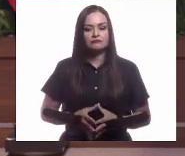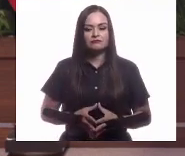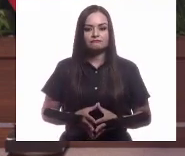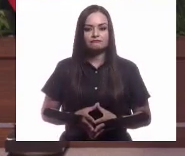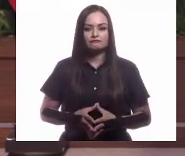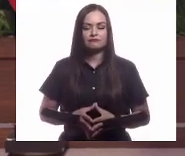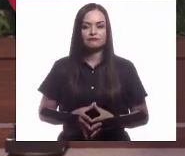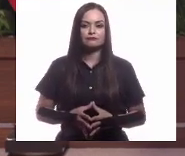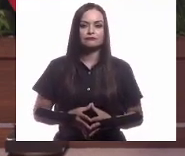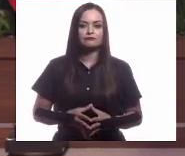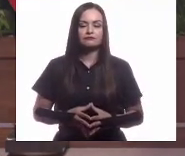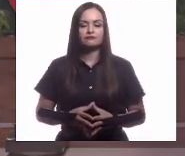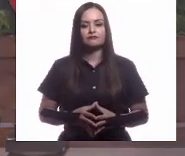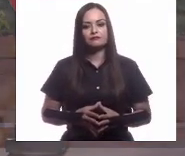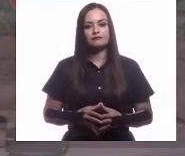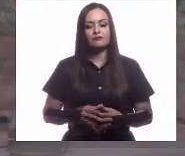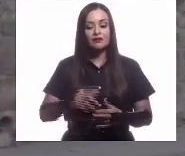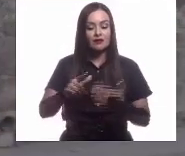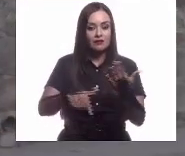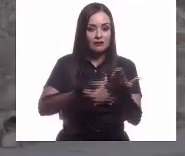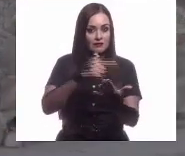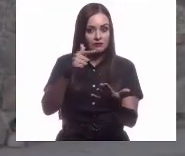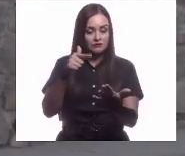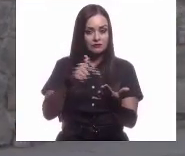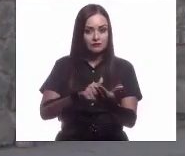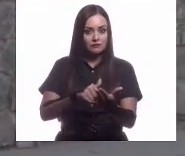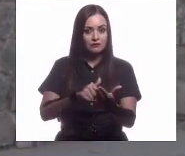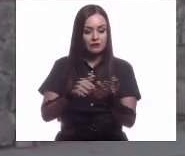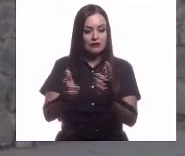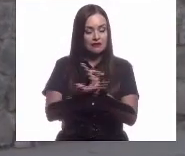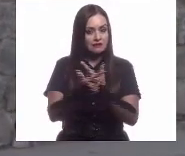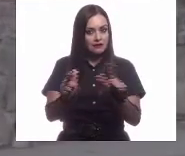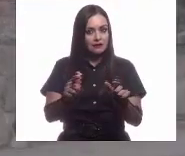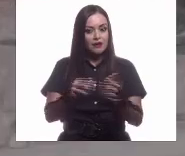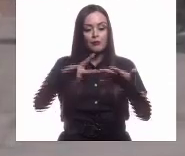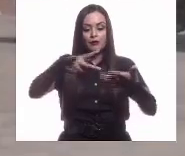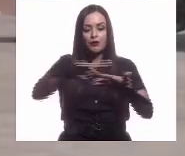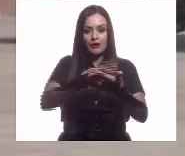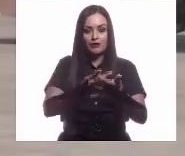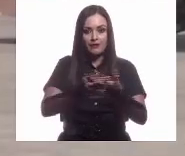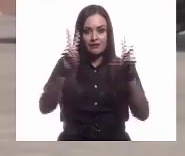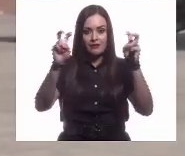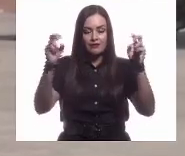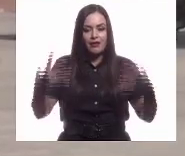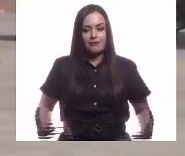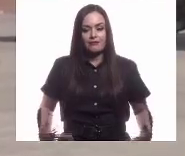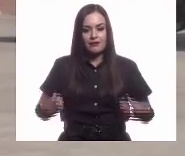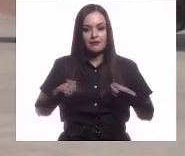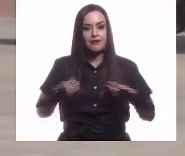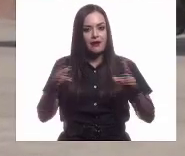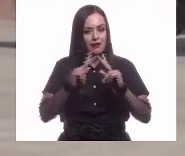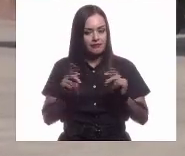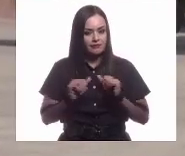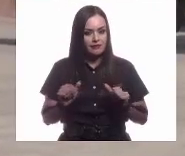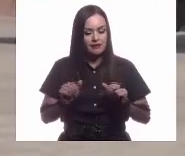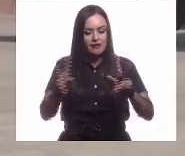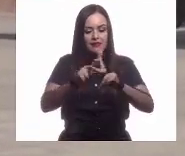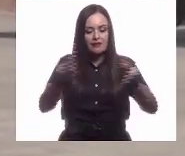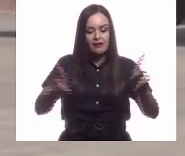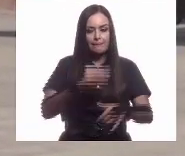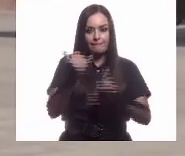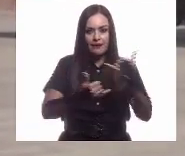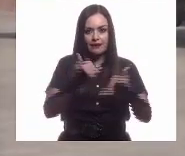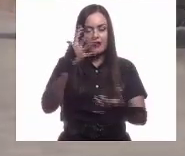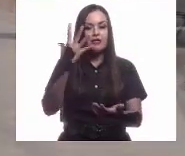la recuperación de espacios públicos dentro del programa Vivir en Paz. Rehabilitamos más de 70 parques y